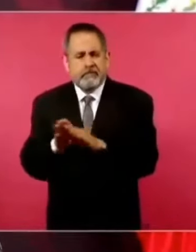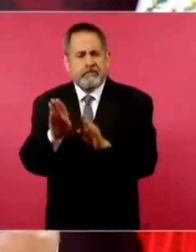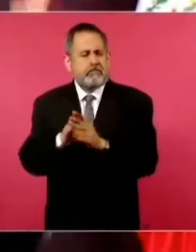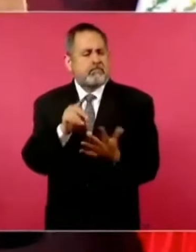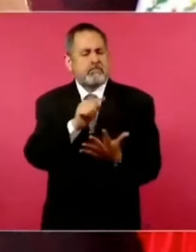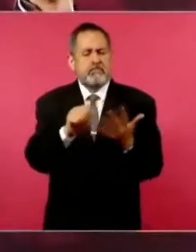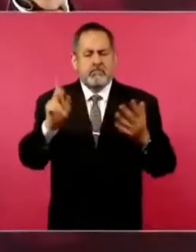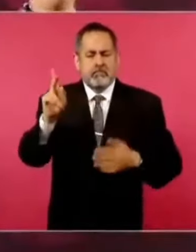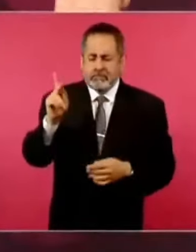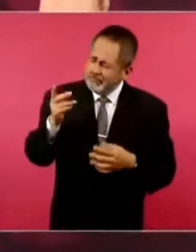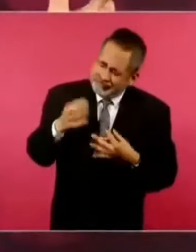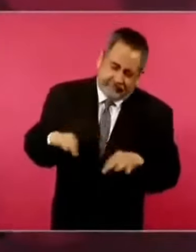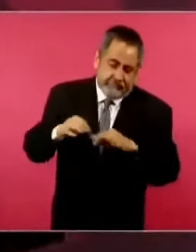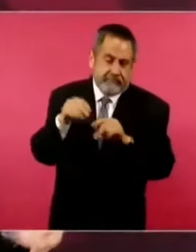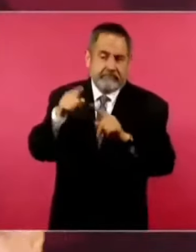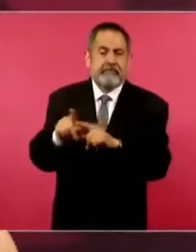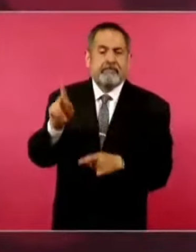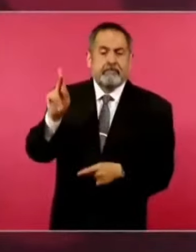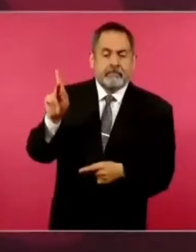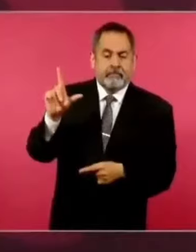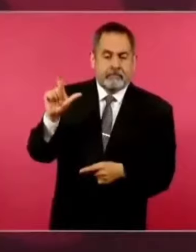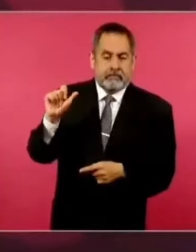El plan.